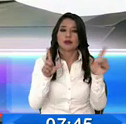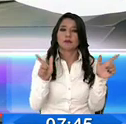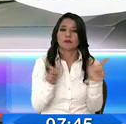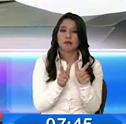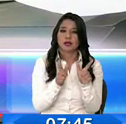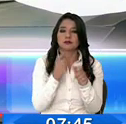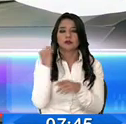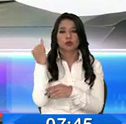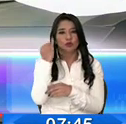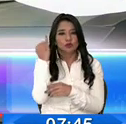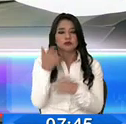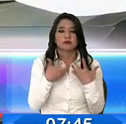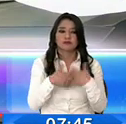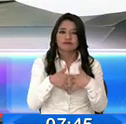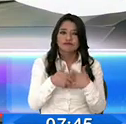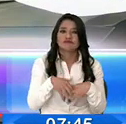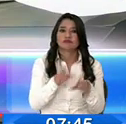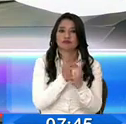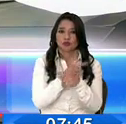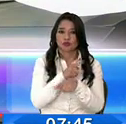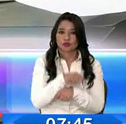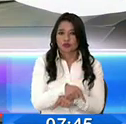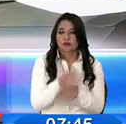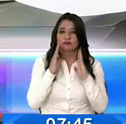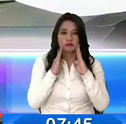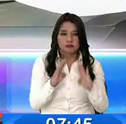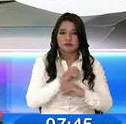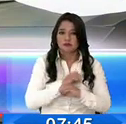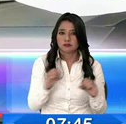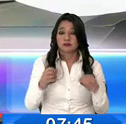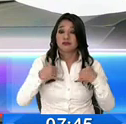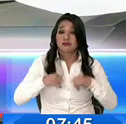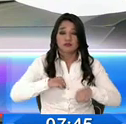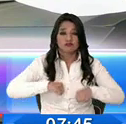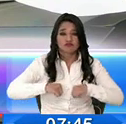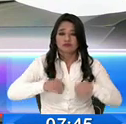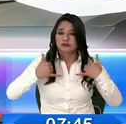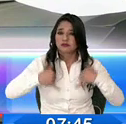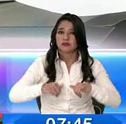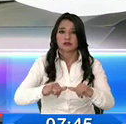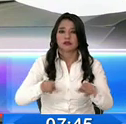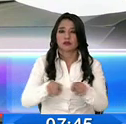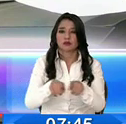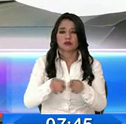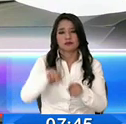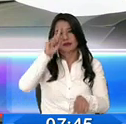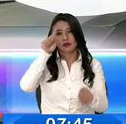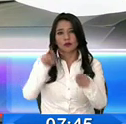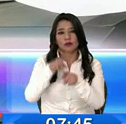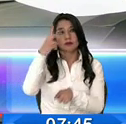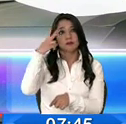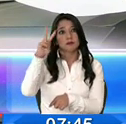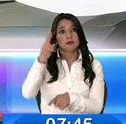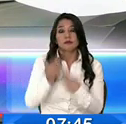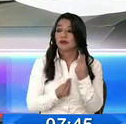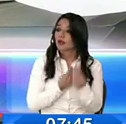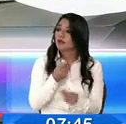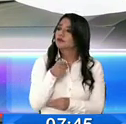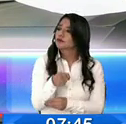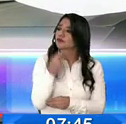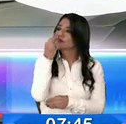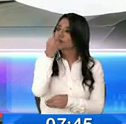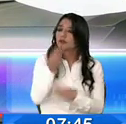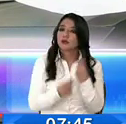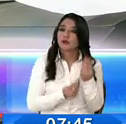empresa y si sigue con la dinámica del acuerdo con méxico cuál va a ser el futuro